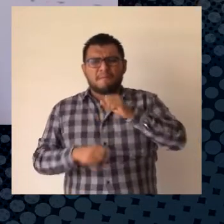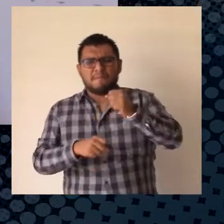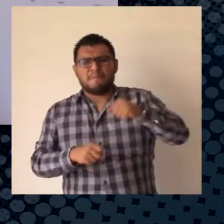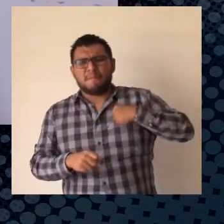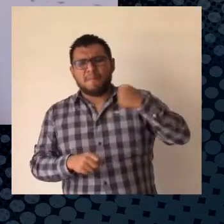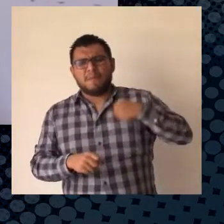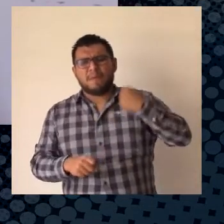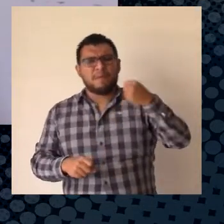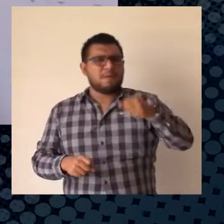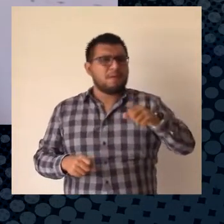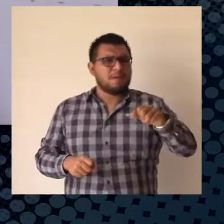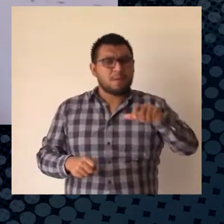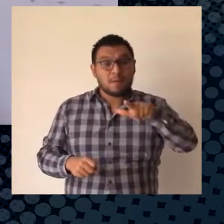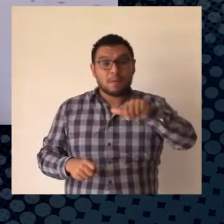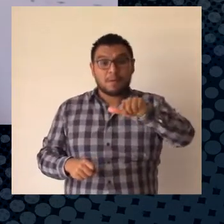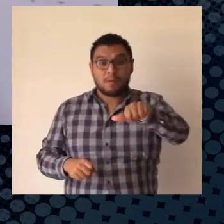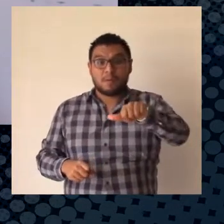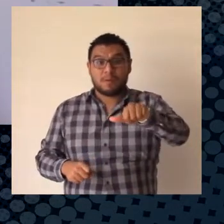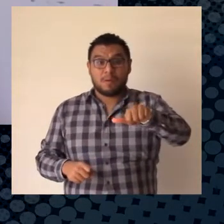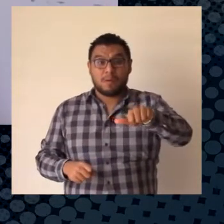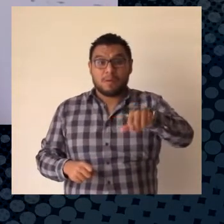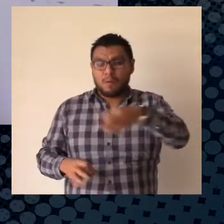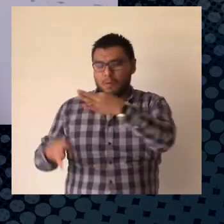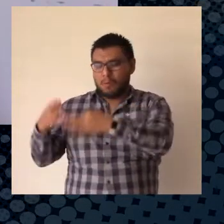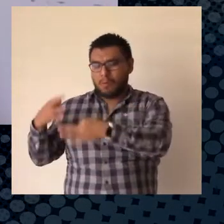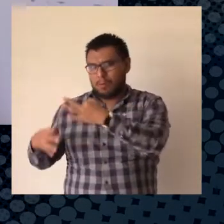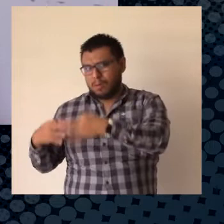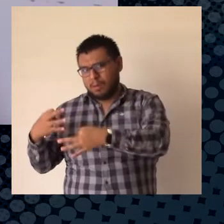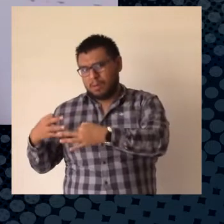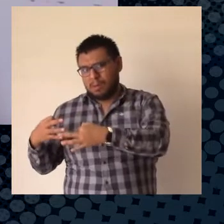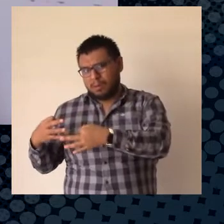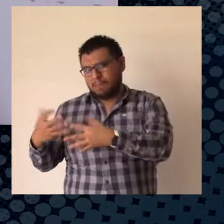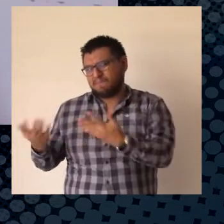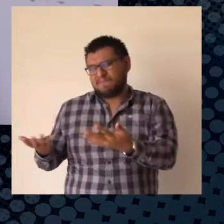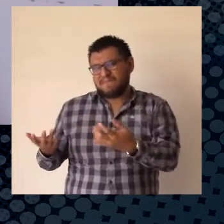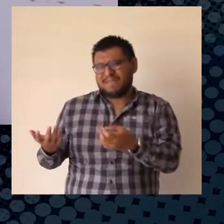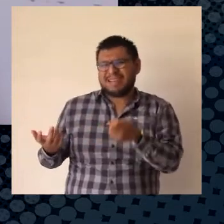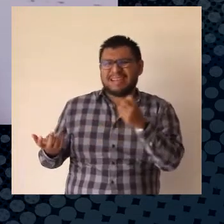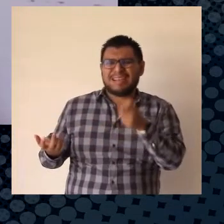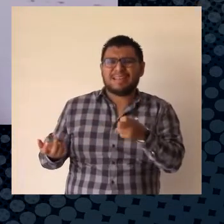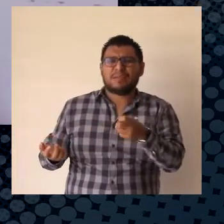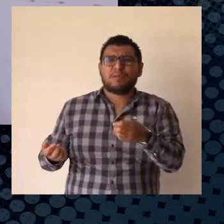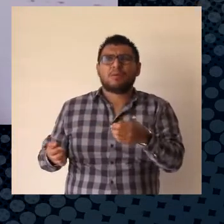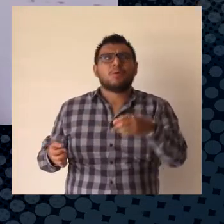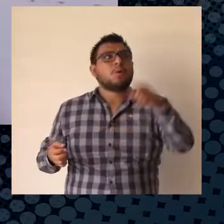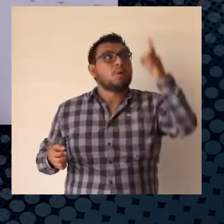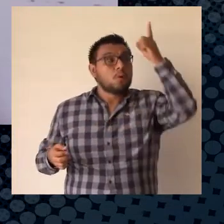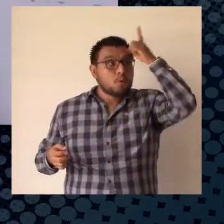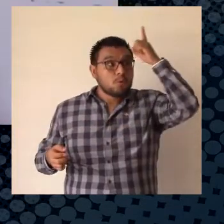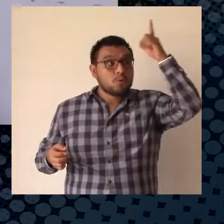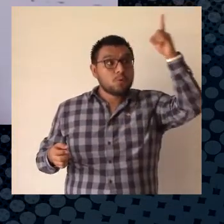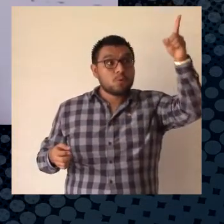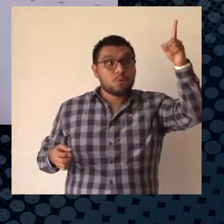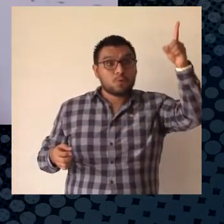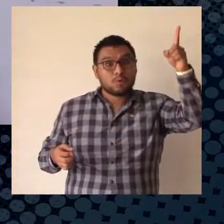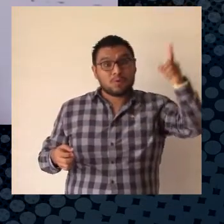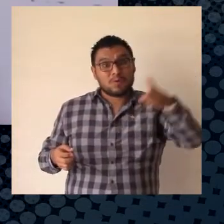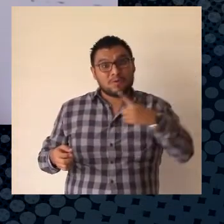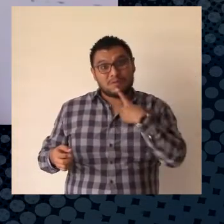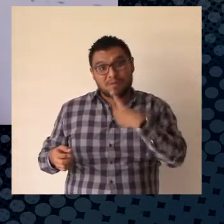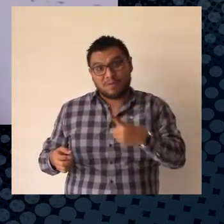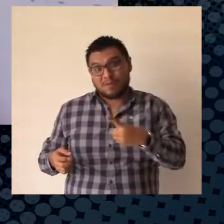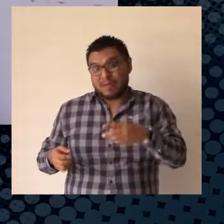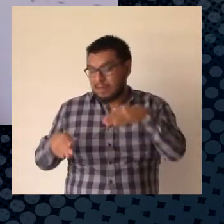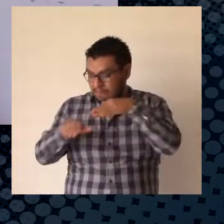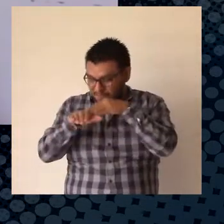Entonces, en primer lugar, el no juzgar es una orden del Señor. Mateo 7, 1 y